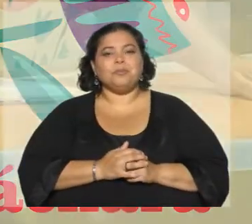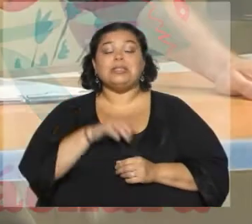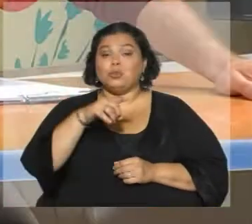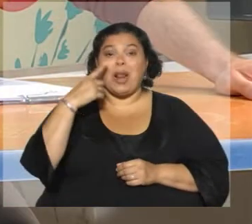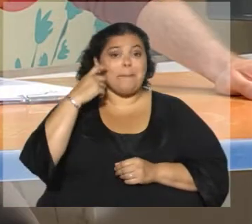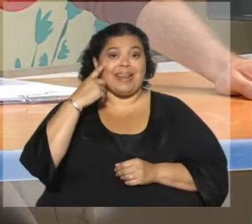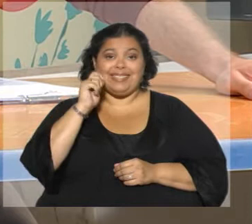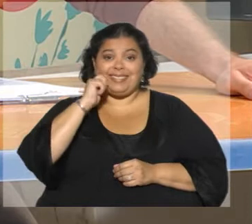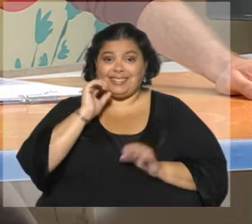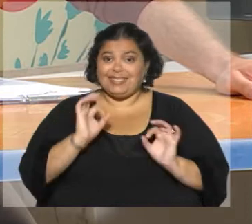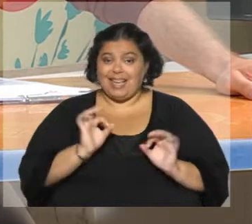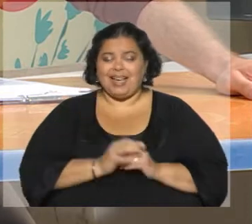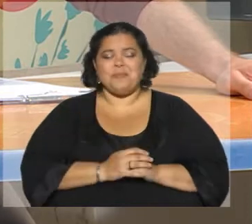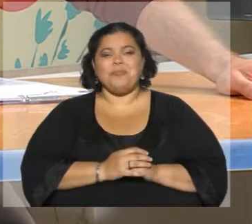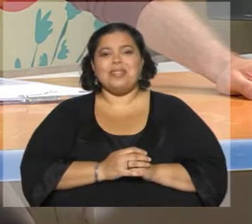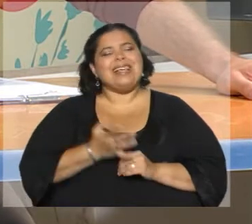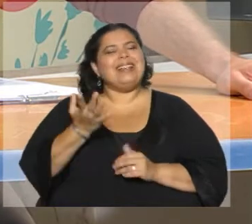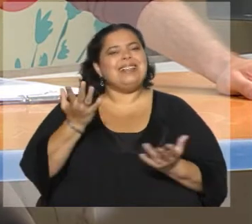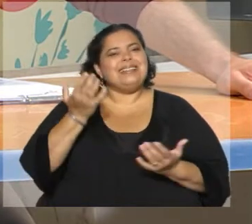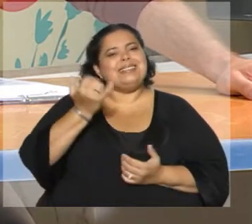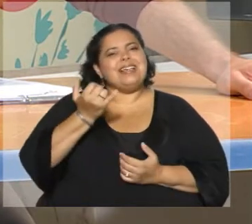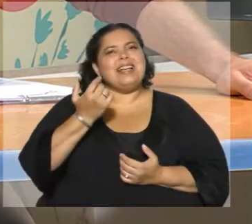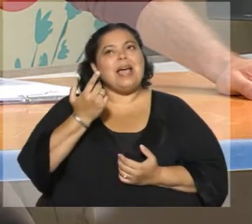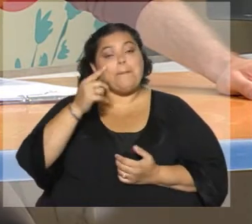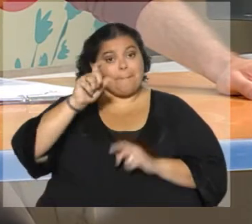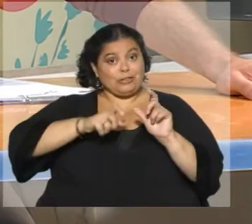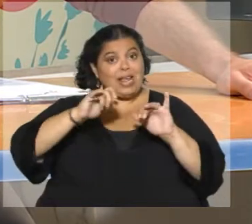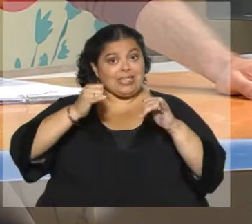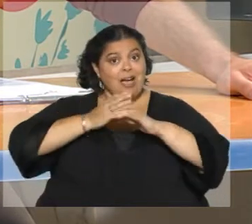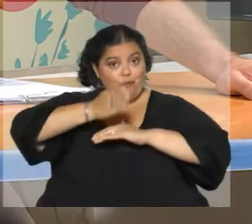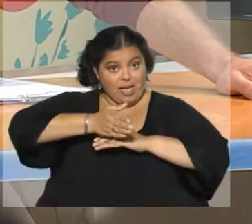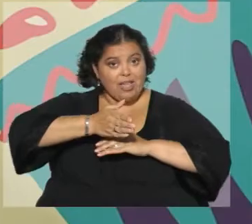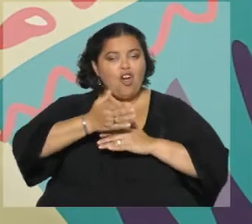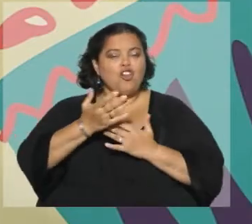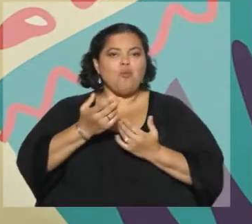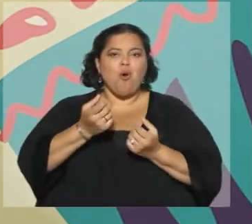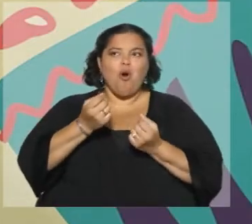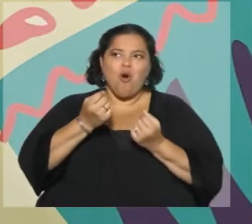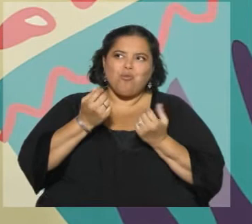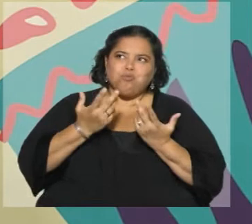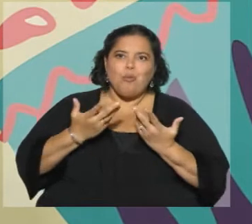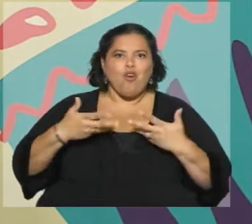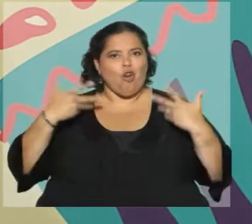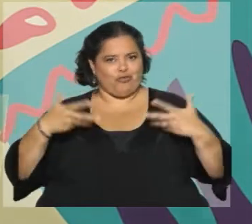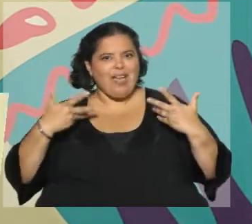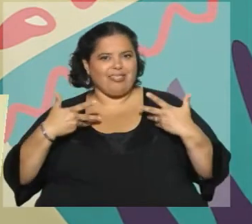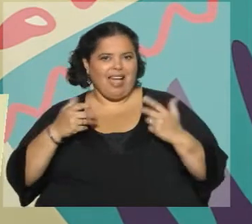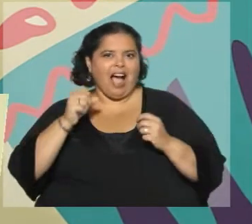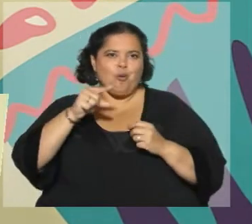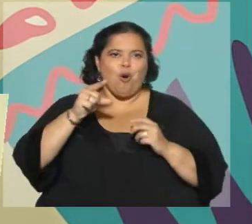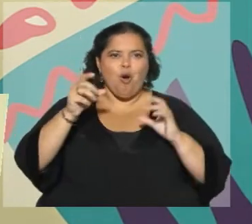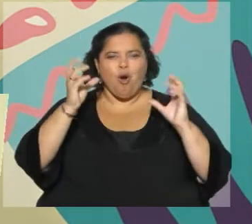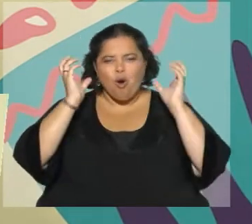si es como una experiencia o sea la gente que ha ido ya se ha quedado bien como contenta como con el viaje sonoro como que tejen ahí